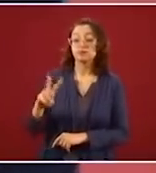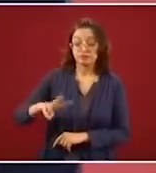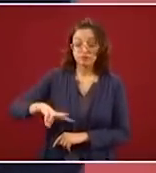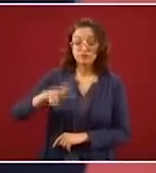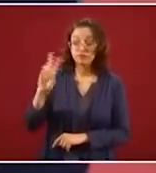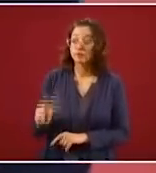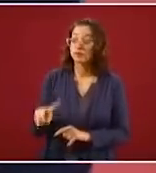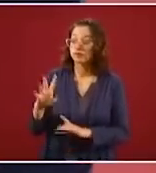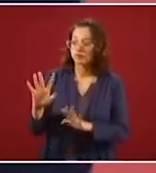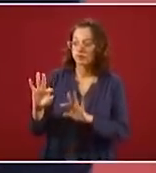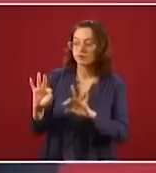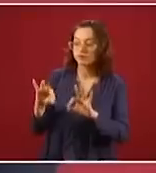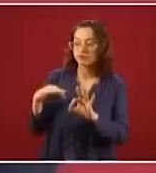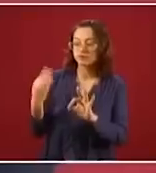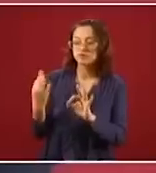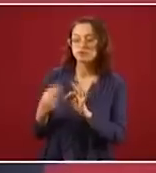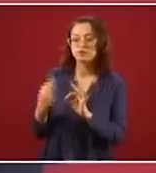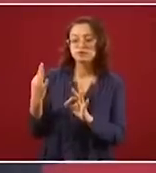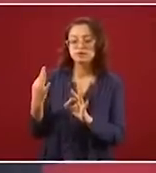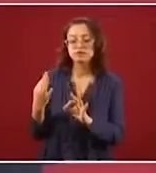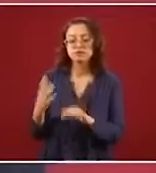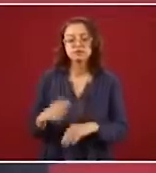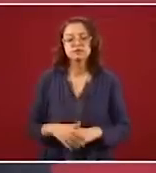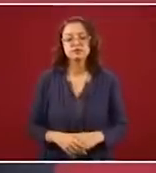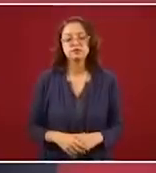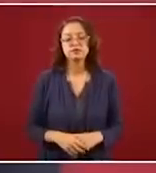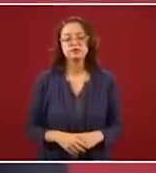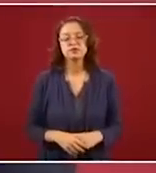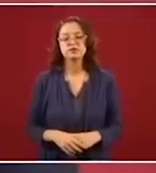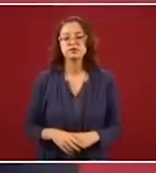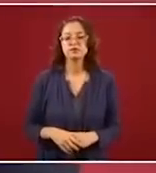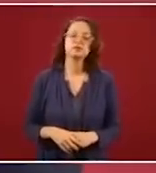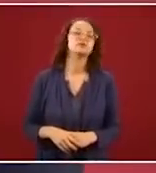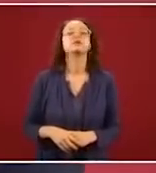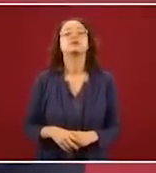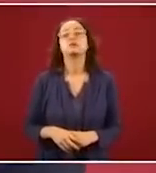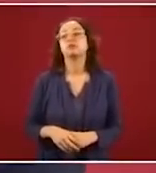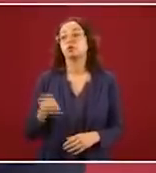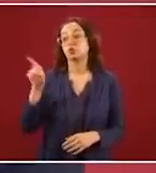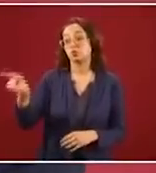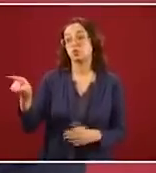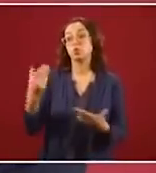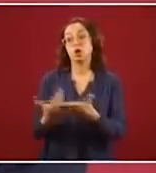se cumplió. Es decir, si en efecto todo lo que se manifestó es cierto,